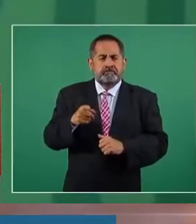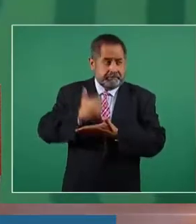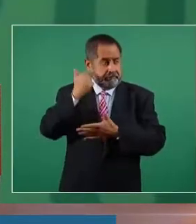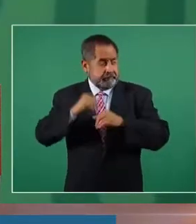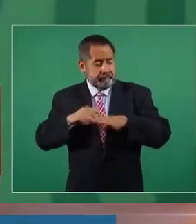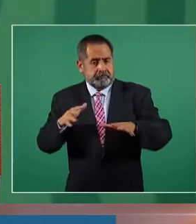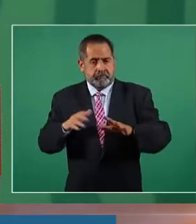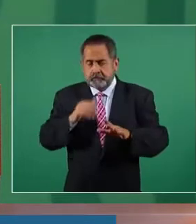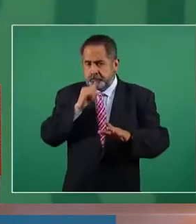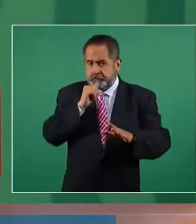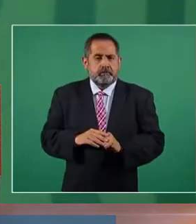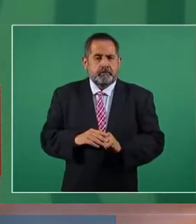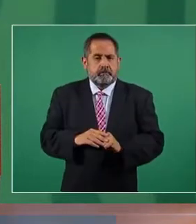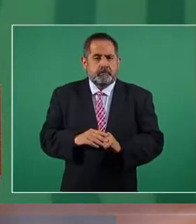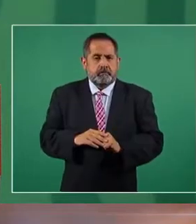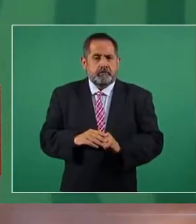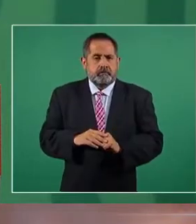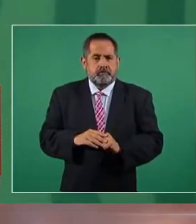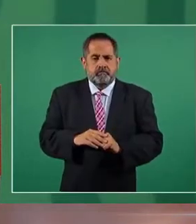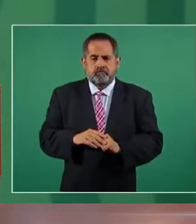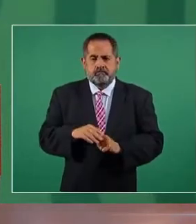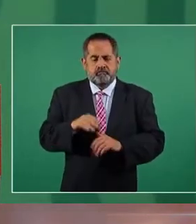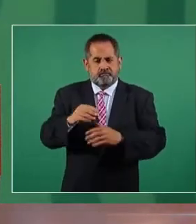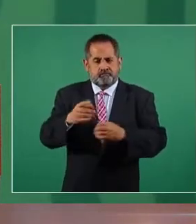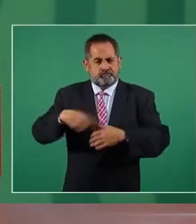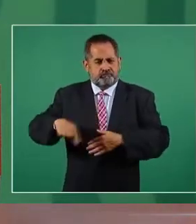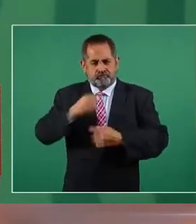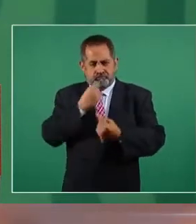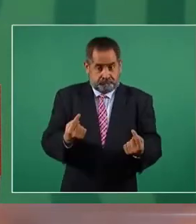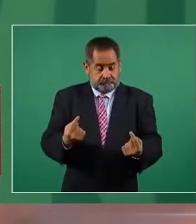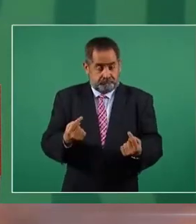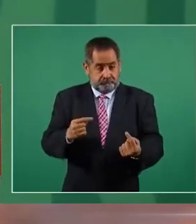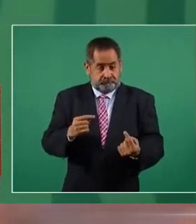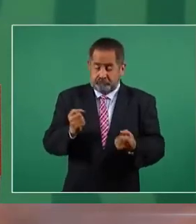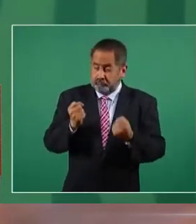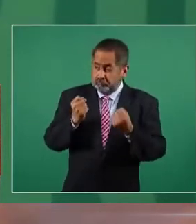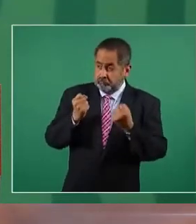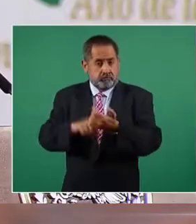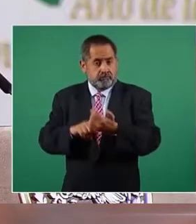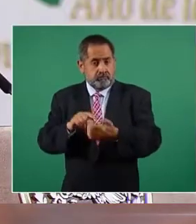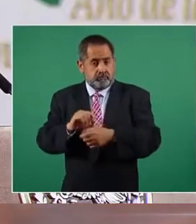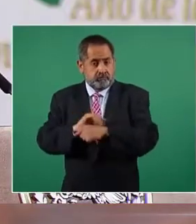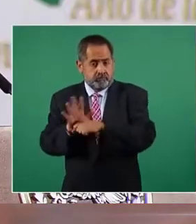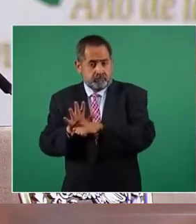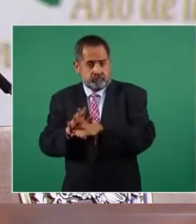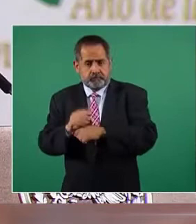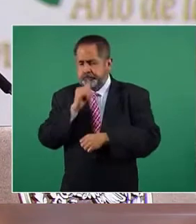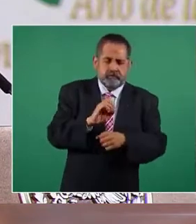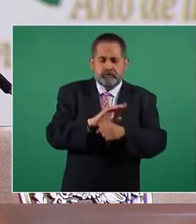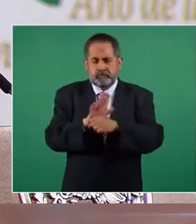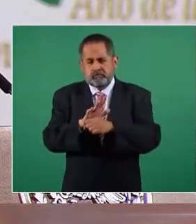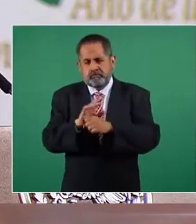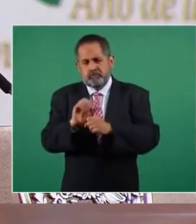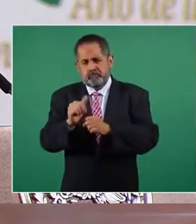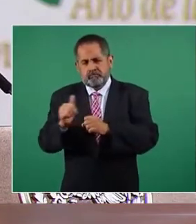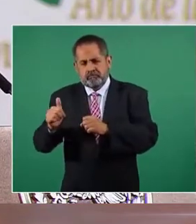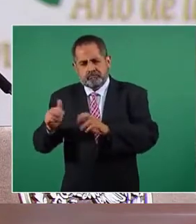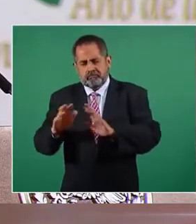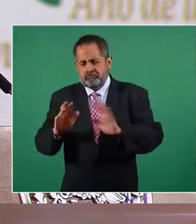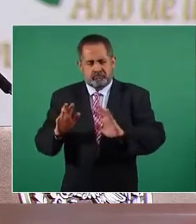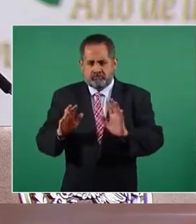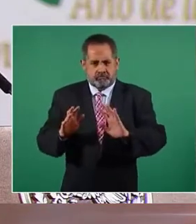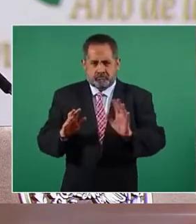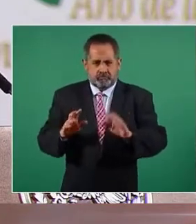grave en la afectación de niños por COVID de ninguna variante. No es